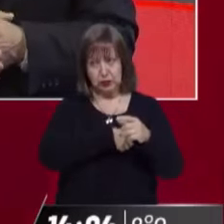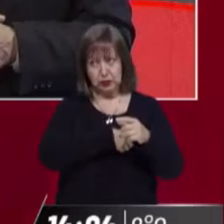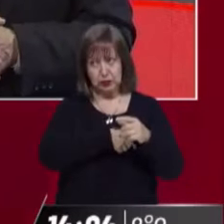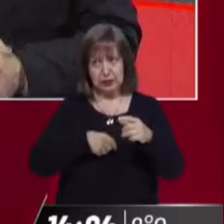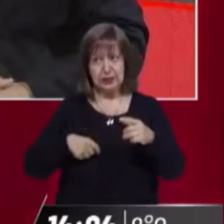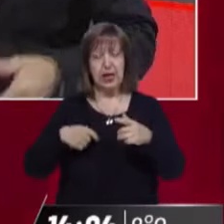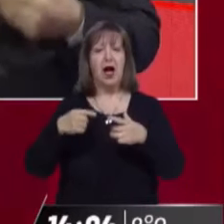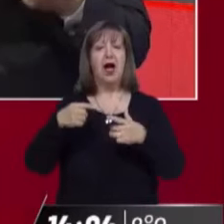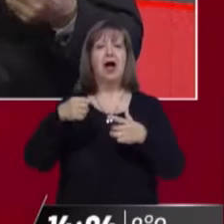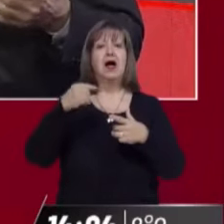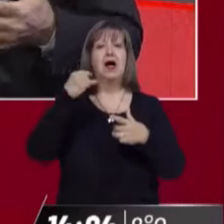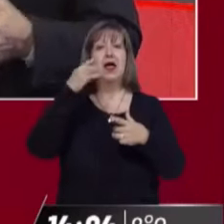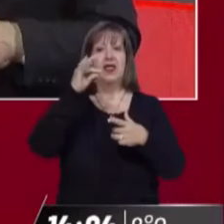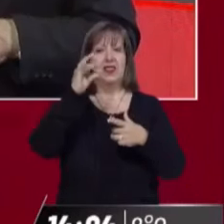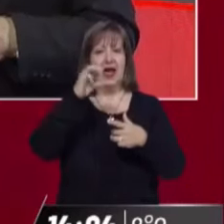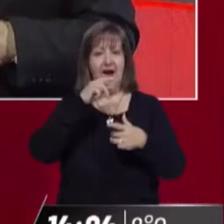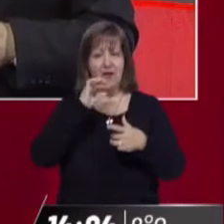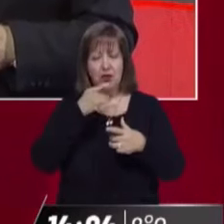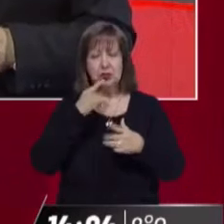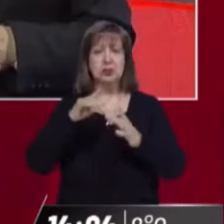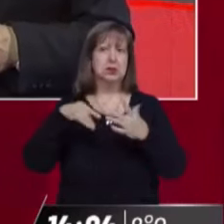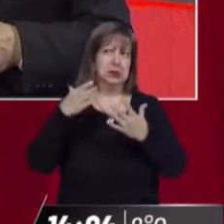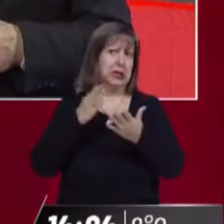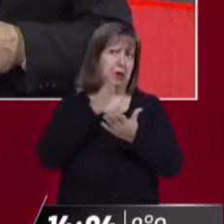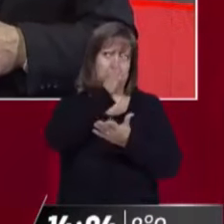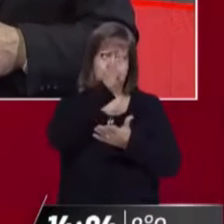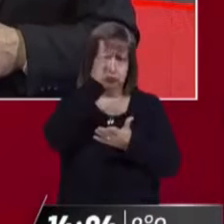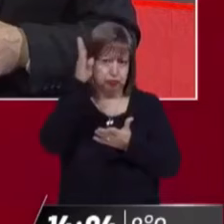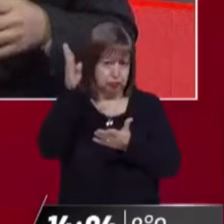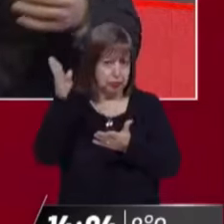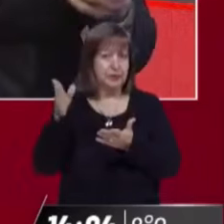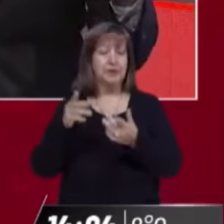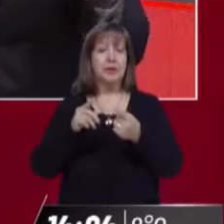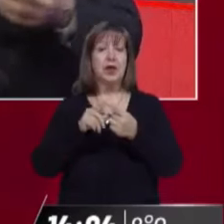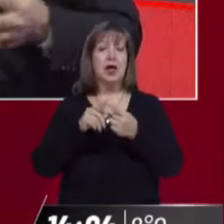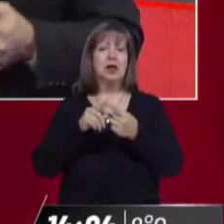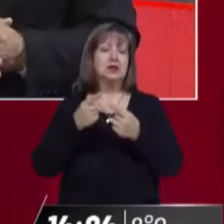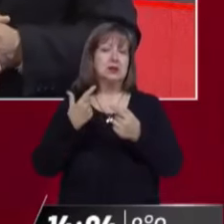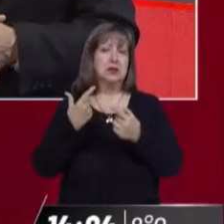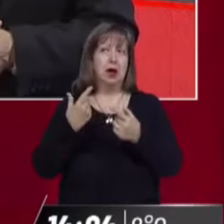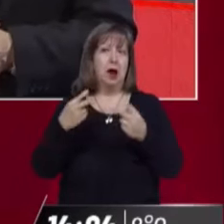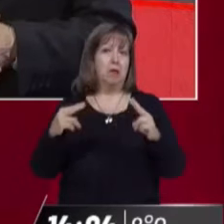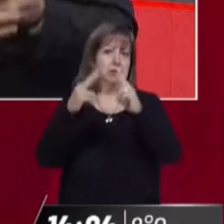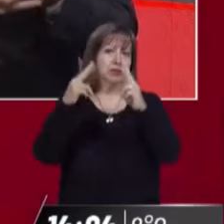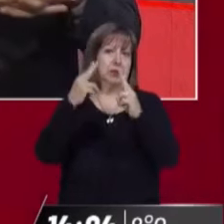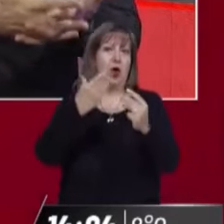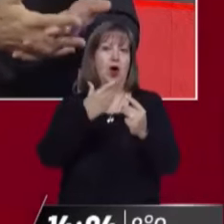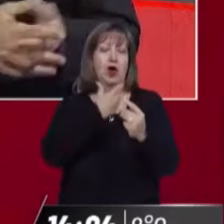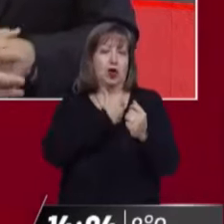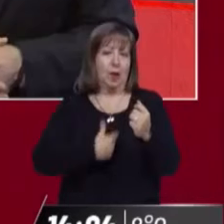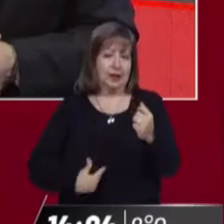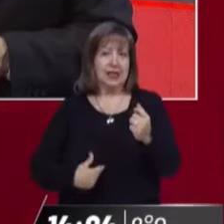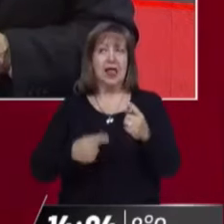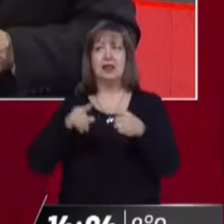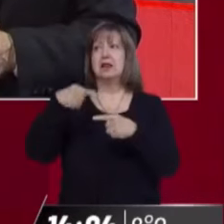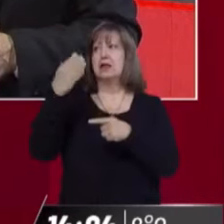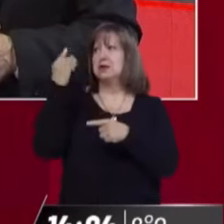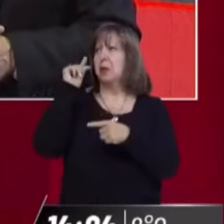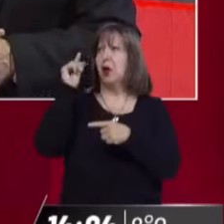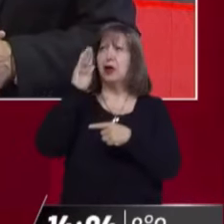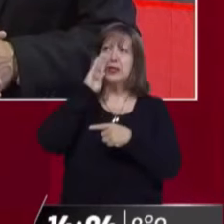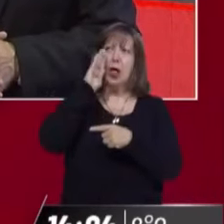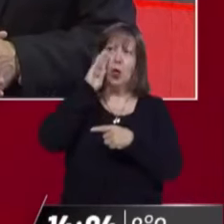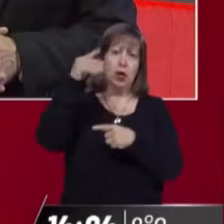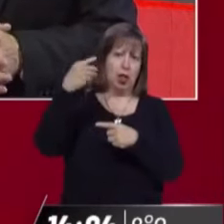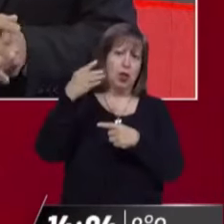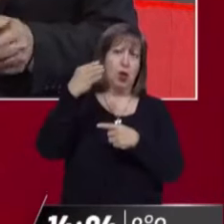para cortar, ha sido impacto mediático también, ¿no? Incluso de jefes de Estado. Después estuvo en Estados Unidos en más de